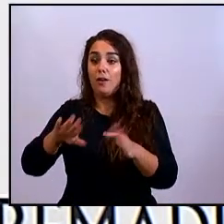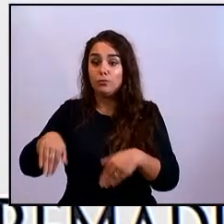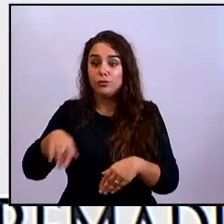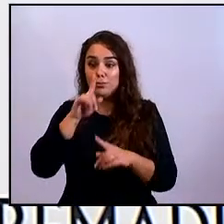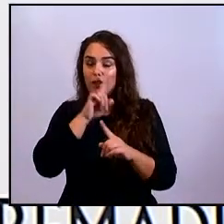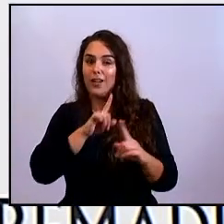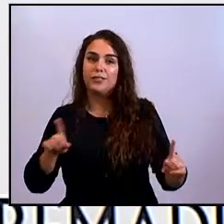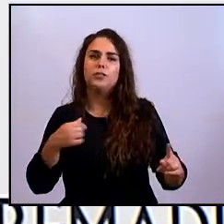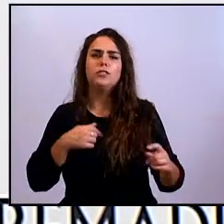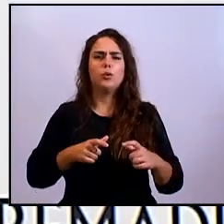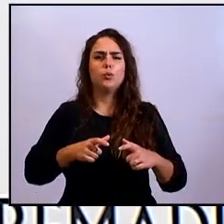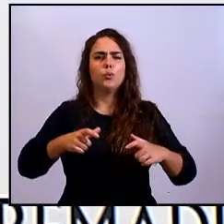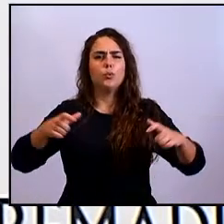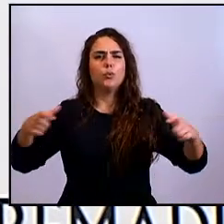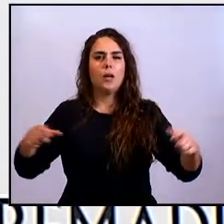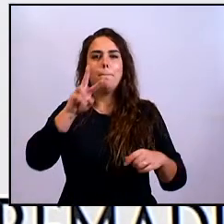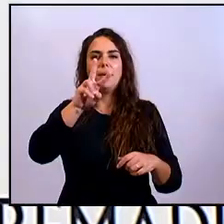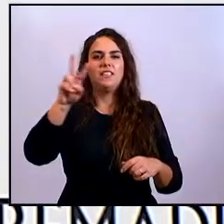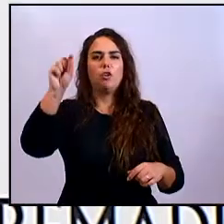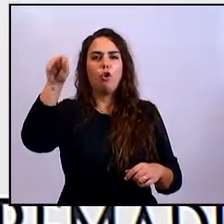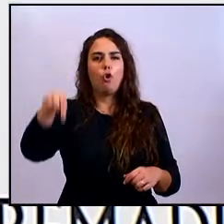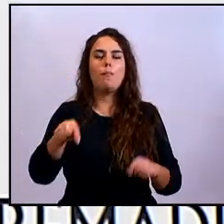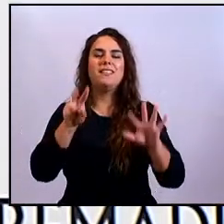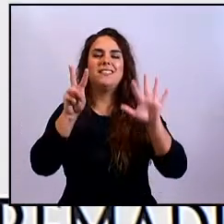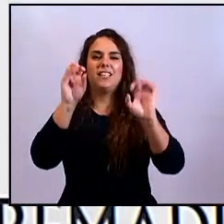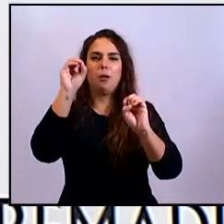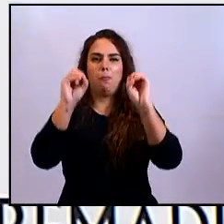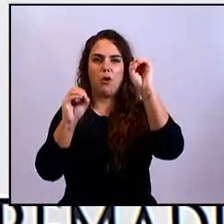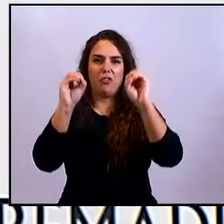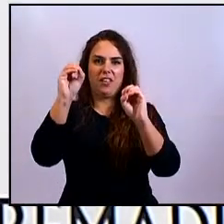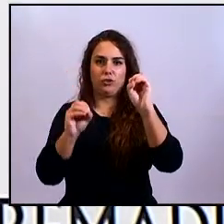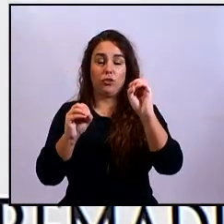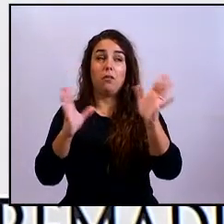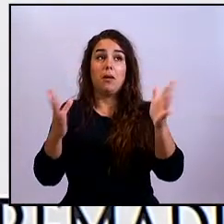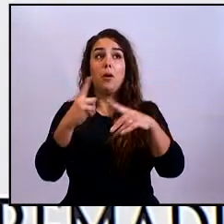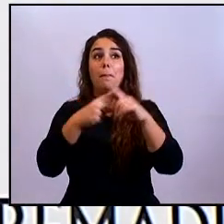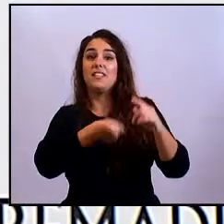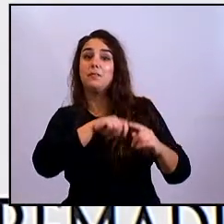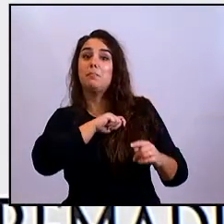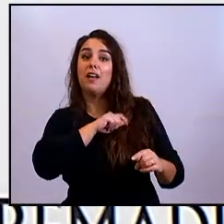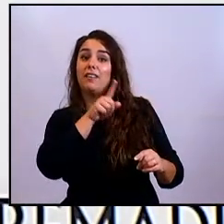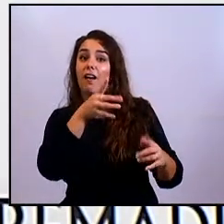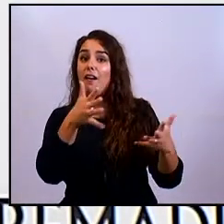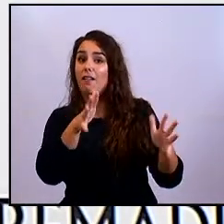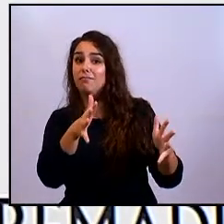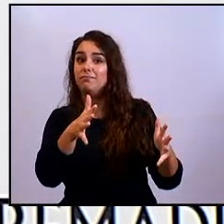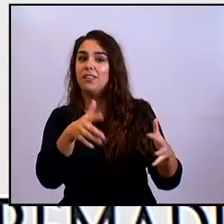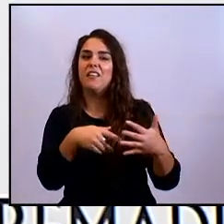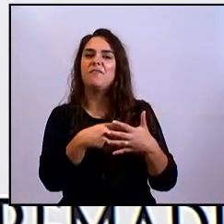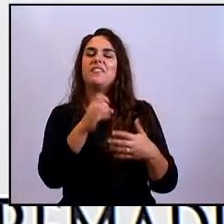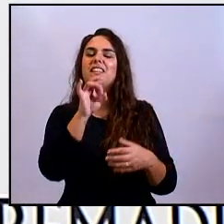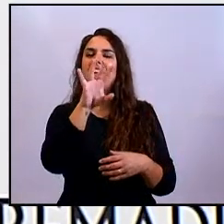netos han crecido un 22,7%, mientras que la media de España se sitúa en un